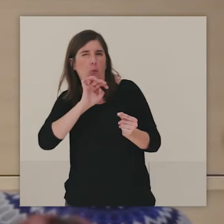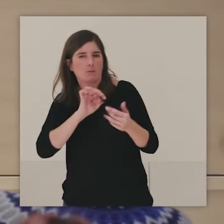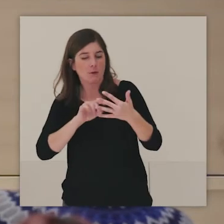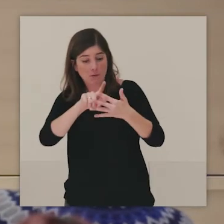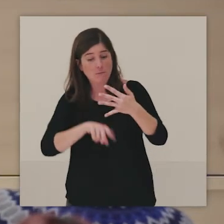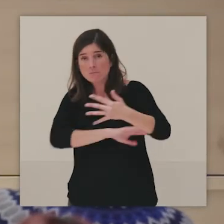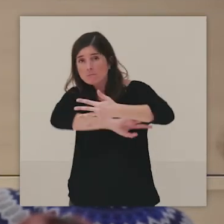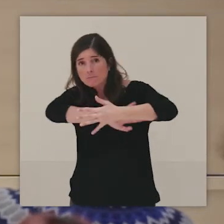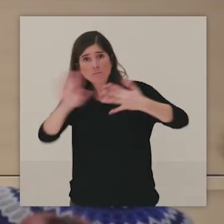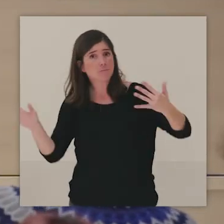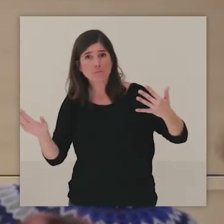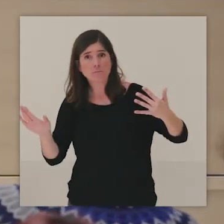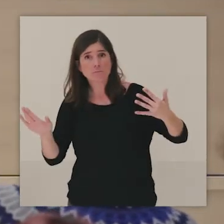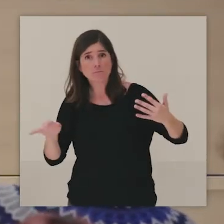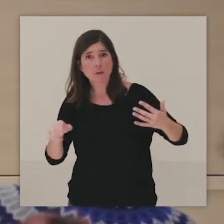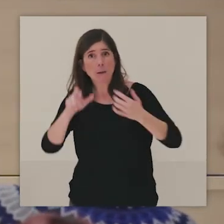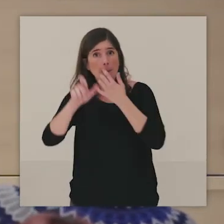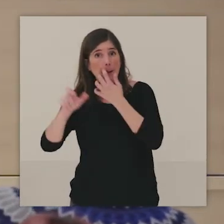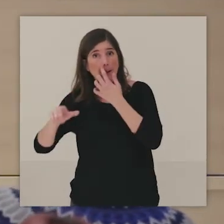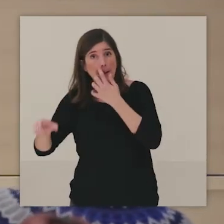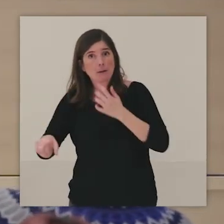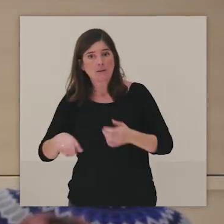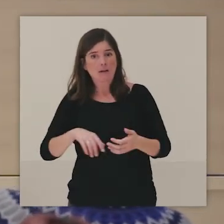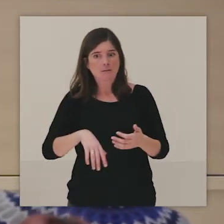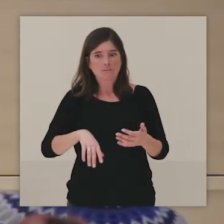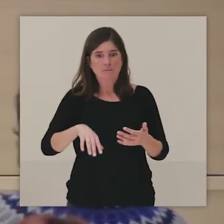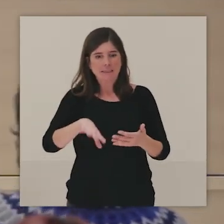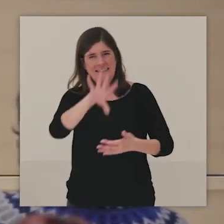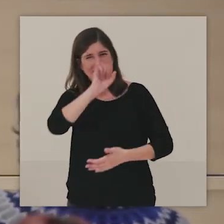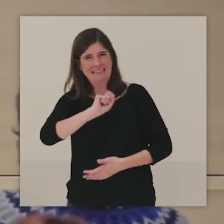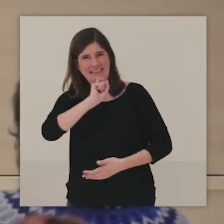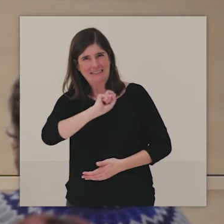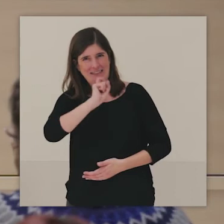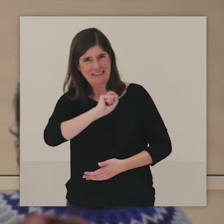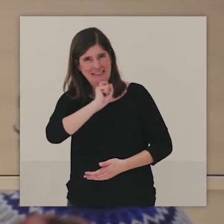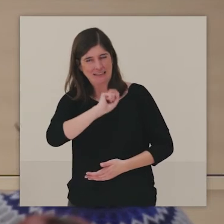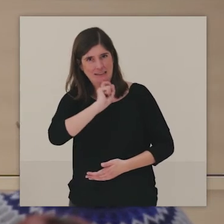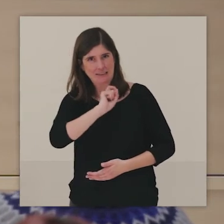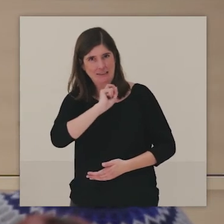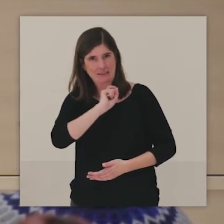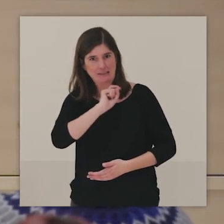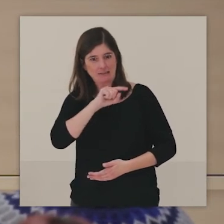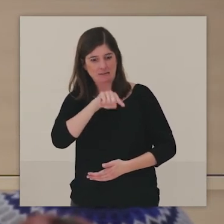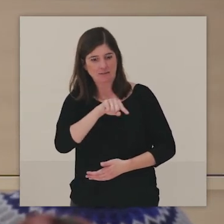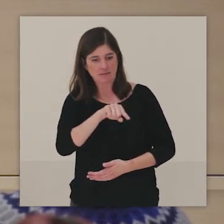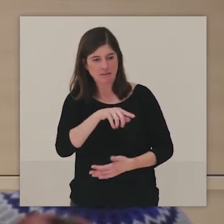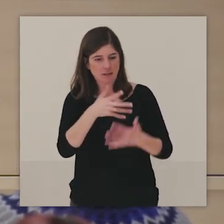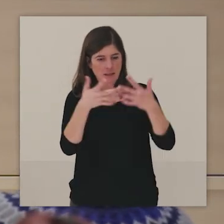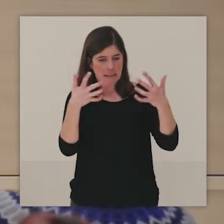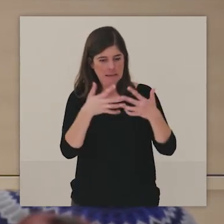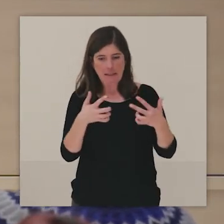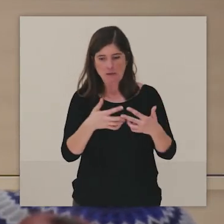No es más necesario, insisto, ¿cómo leen las personas que tienen con dificultades? ¿Cuánto tiempo tardan? Un texto